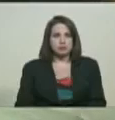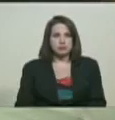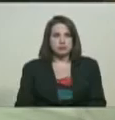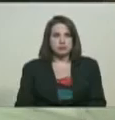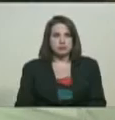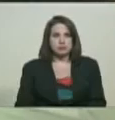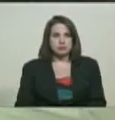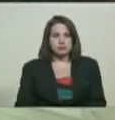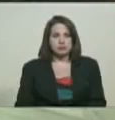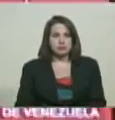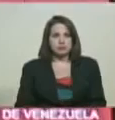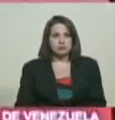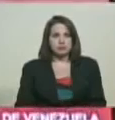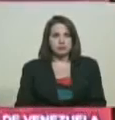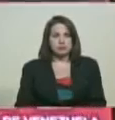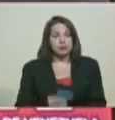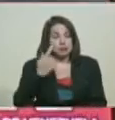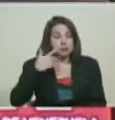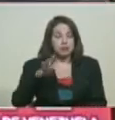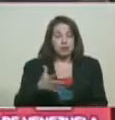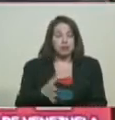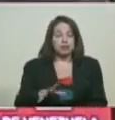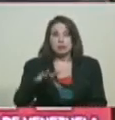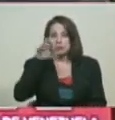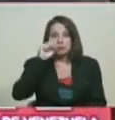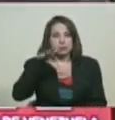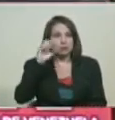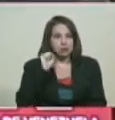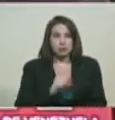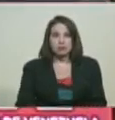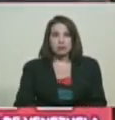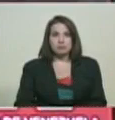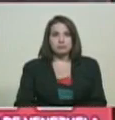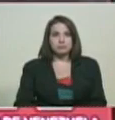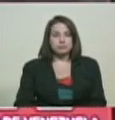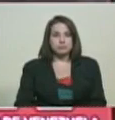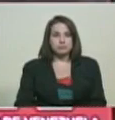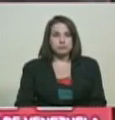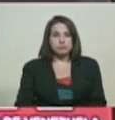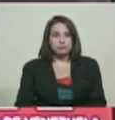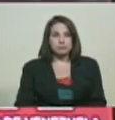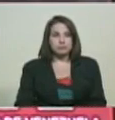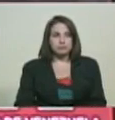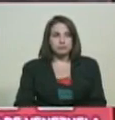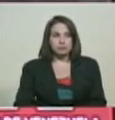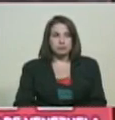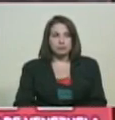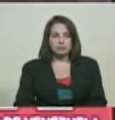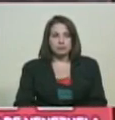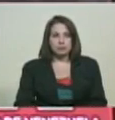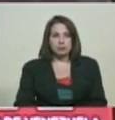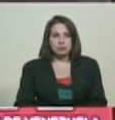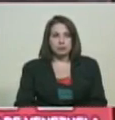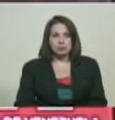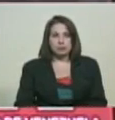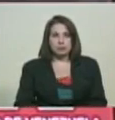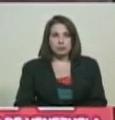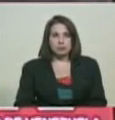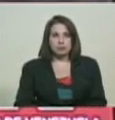es que parece que no entienden los compiladores todavía y compiladores yo agradezco las palabras